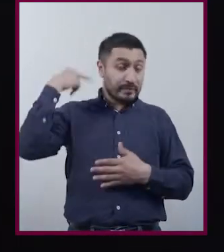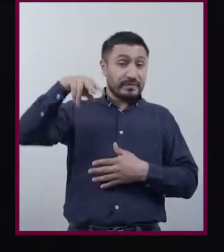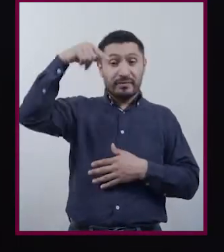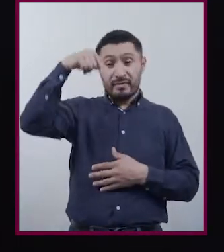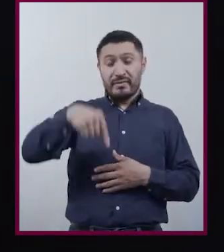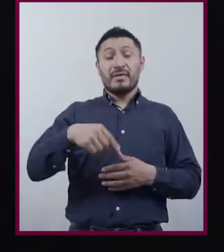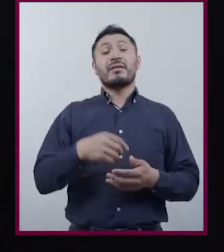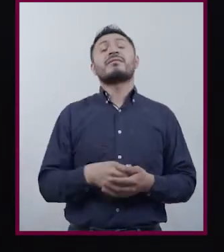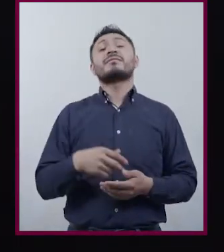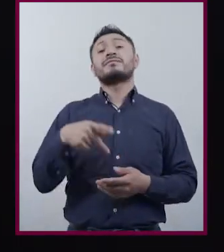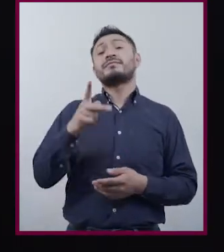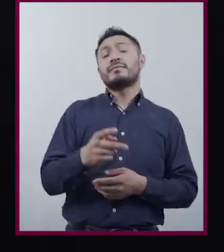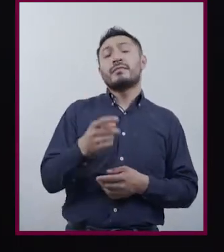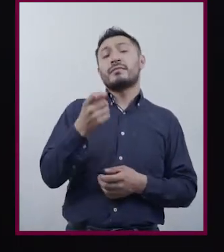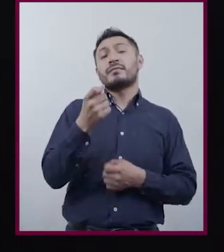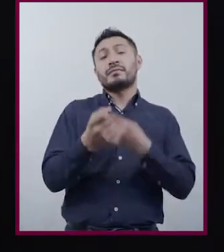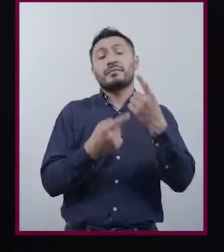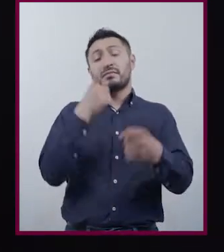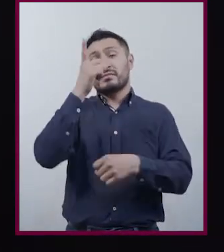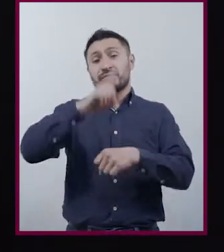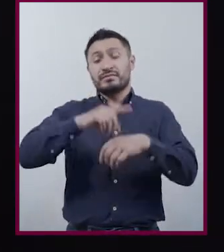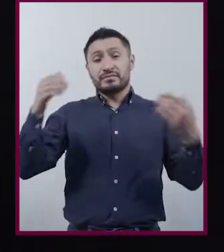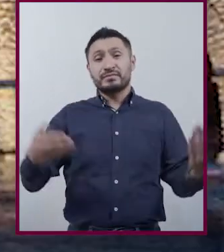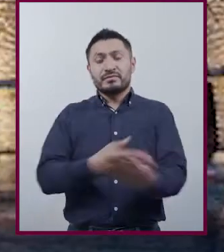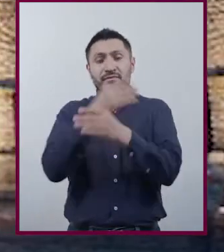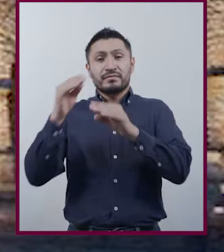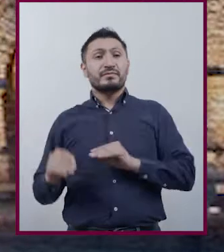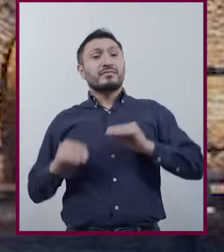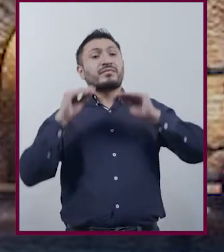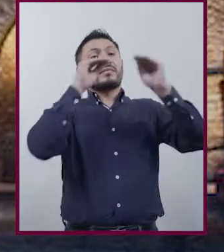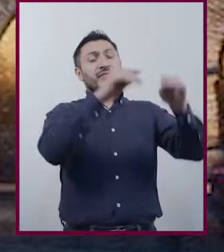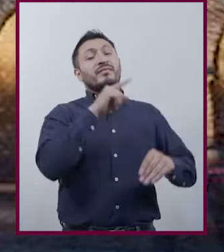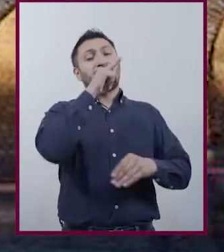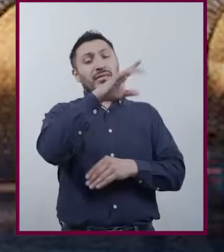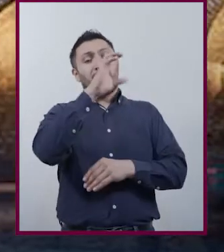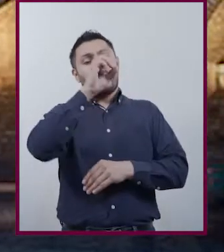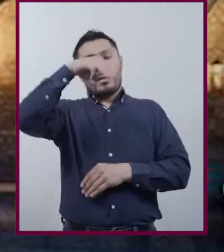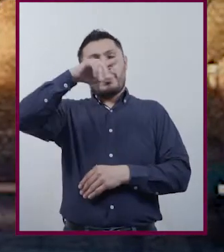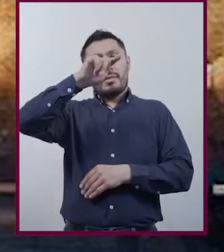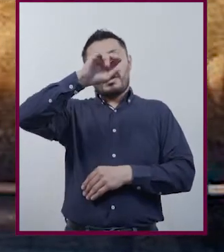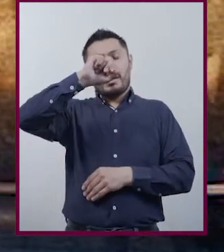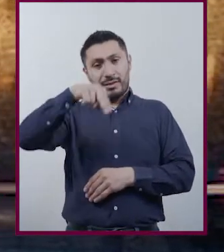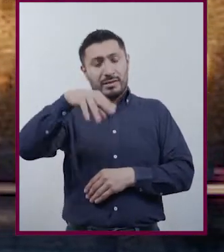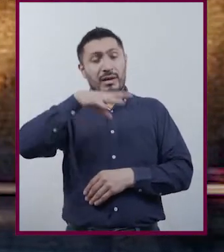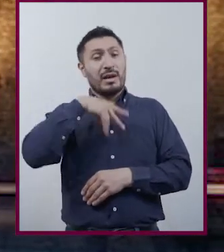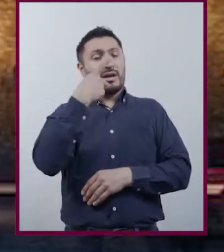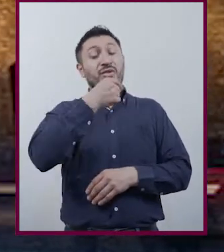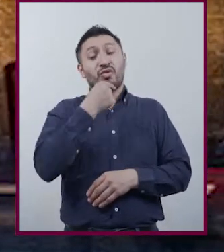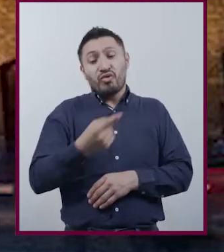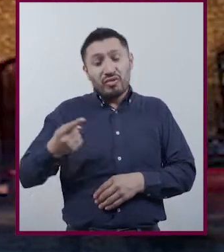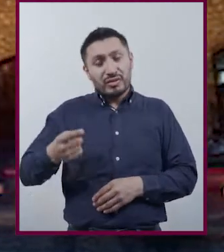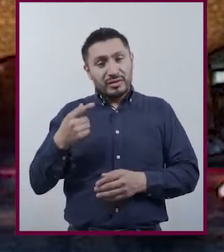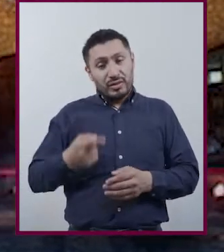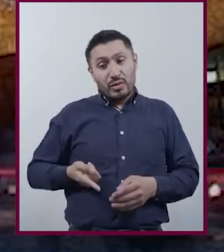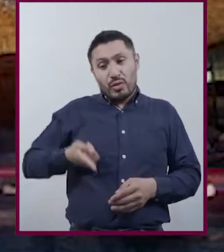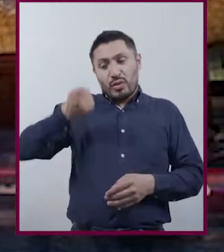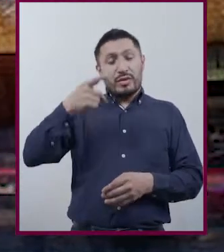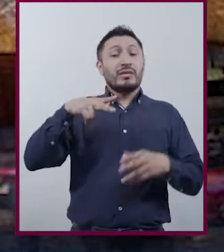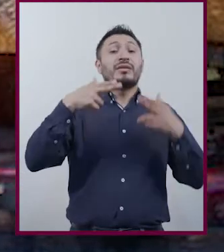Sin embargo, a los pocos días de nacida fue llevada a Comitán de Domínguez, donde transcurrió su infancia, en la hacienda